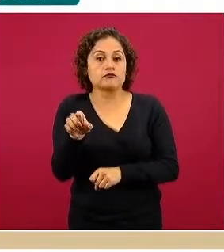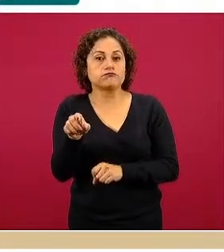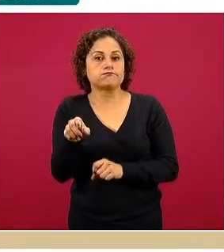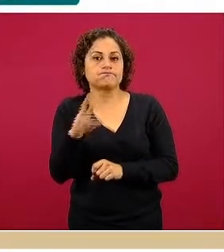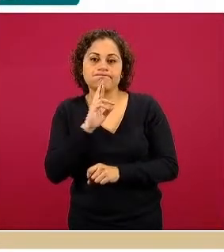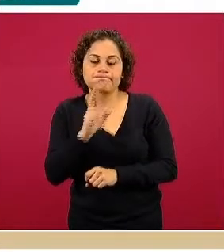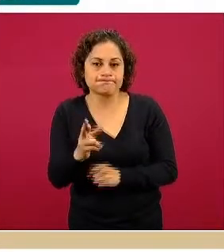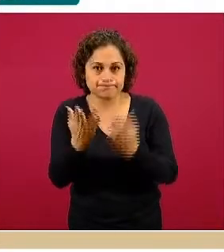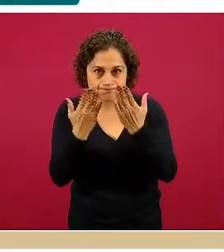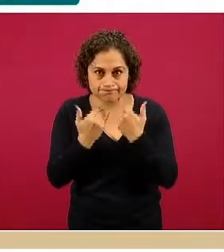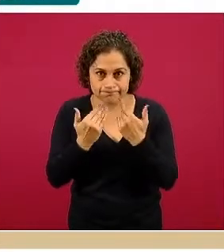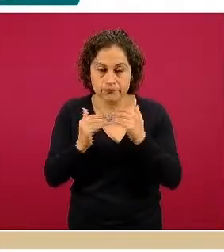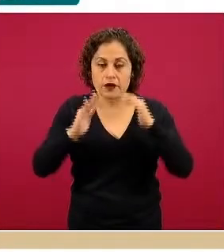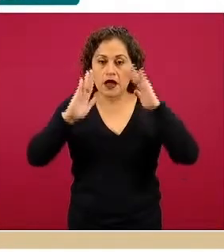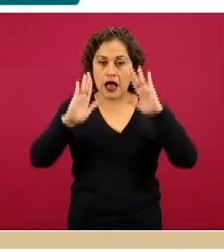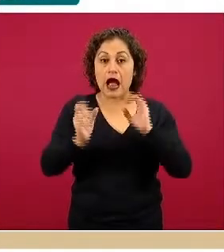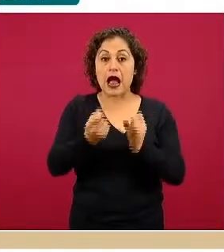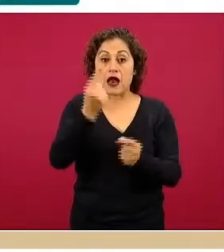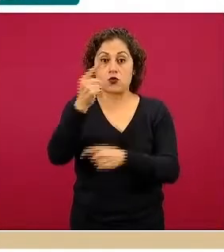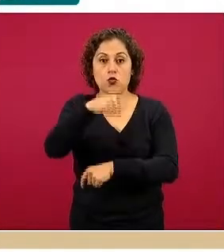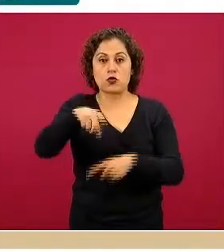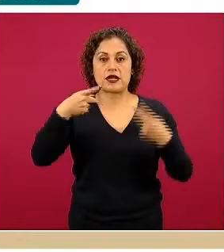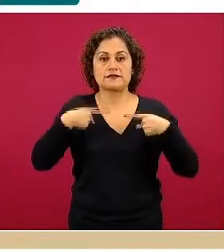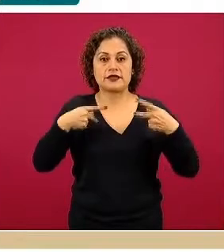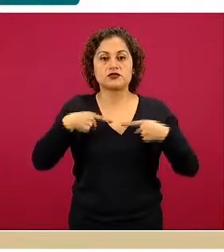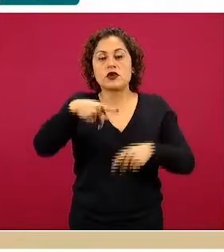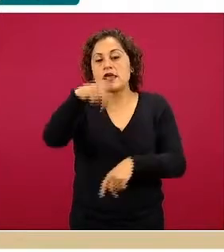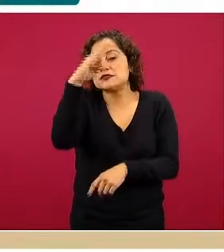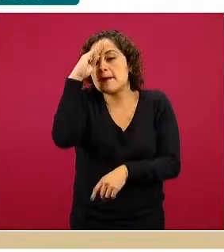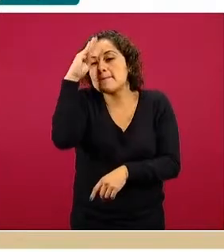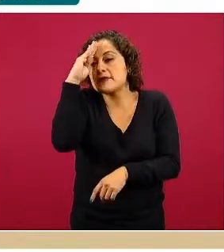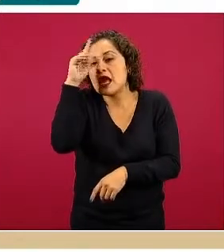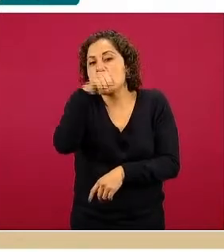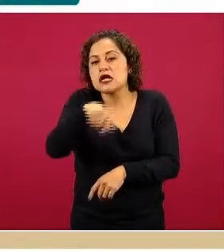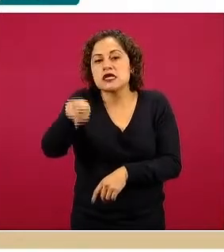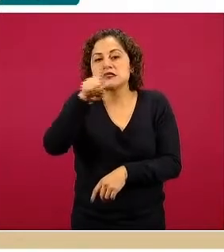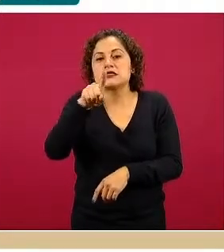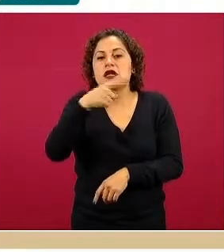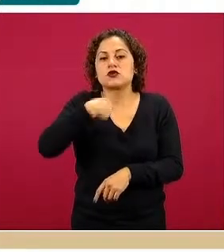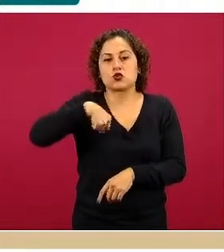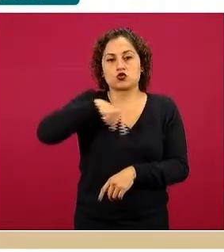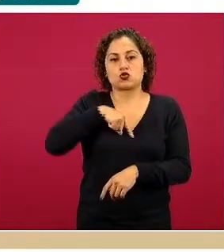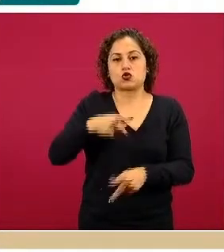resultado, hay personas que interpretan que nosotros estamos aquí queriendo